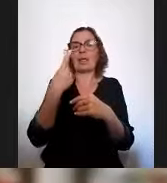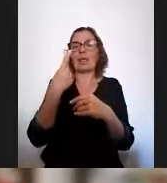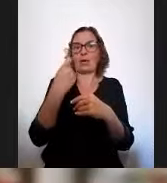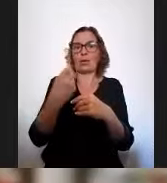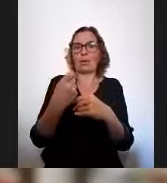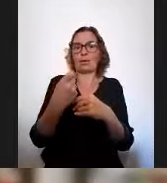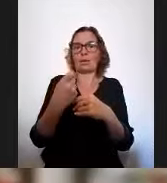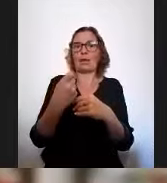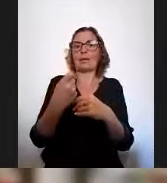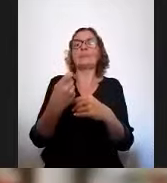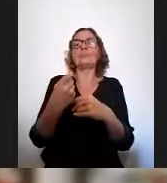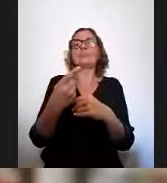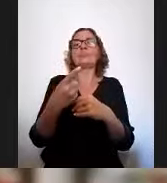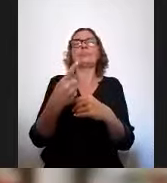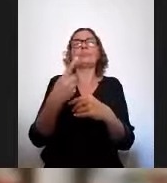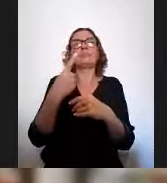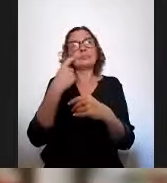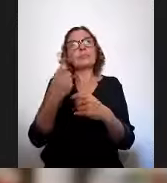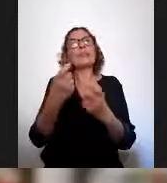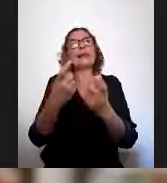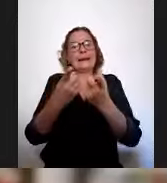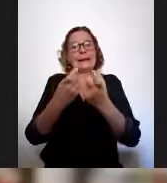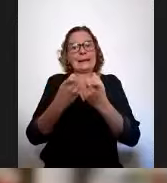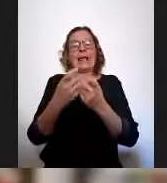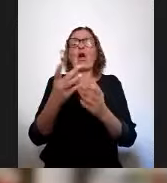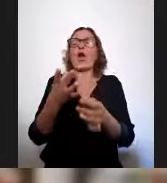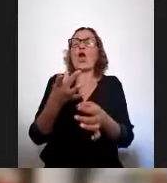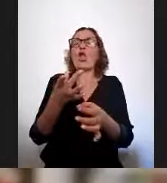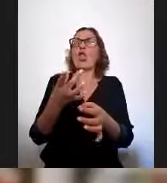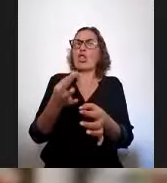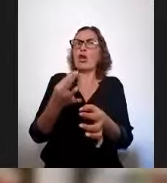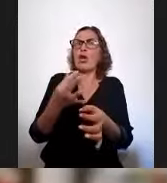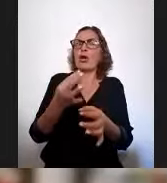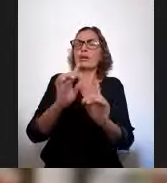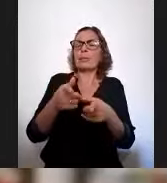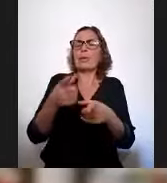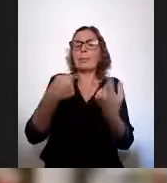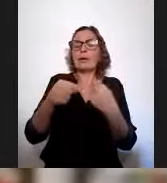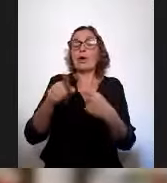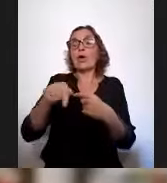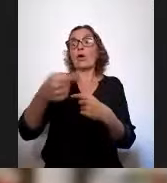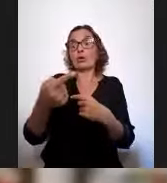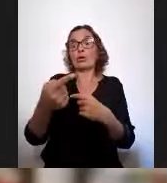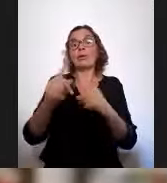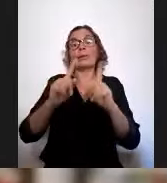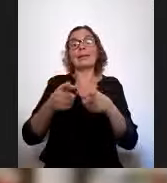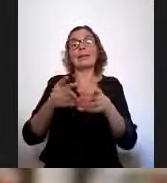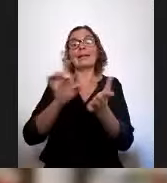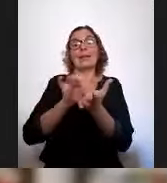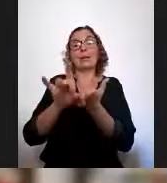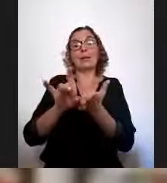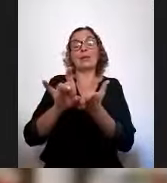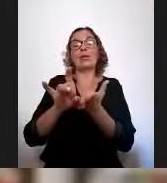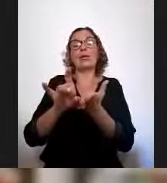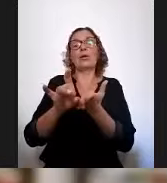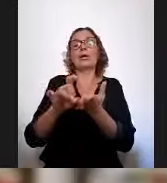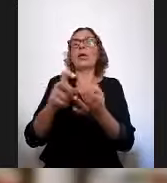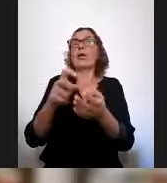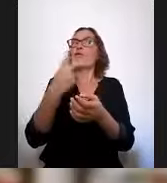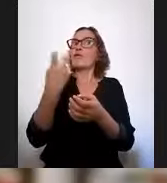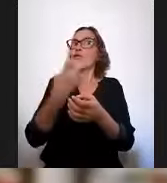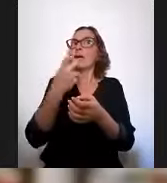dolor, identifiquemos una necesidad, pero haya otros productos, otros servicios que solucionen de